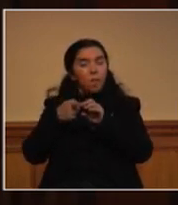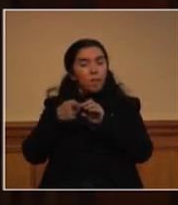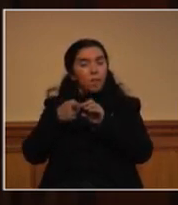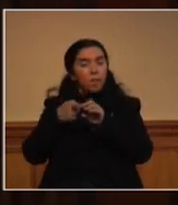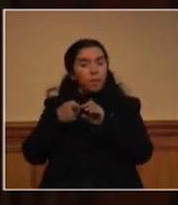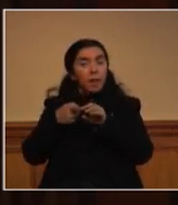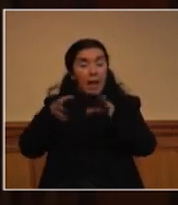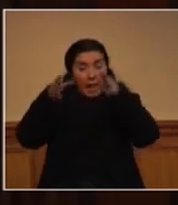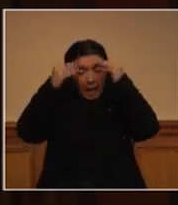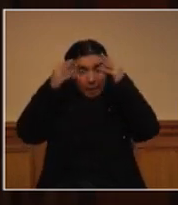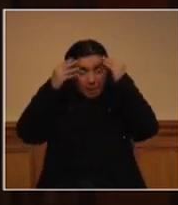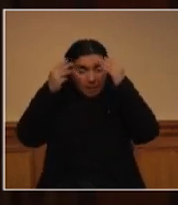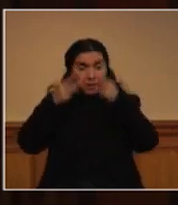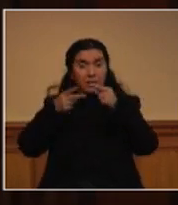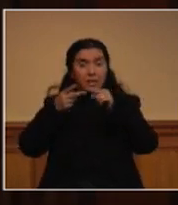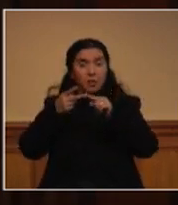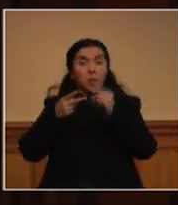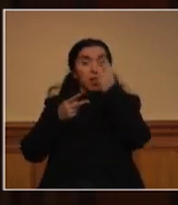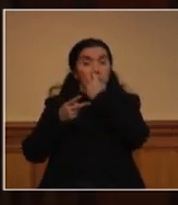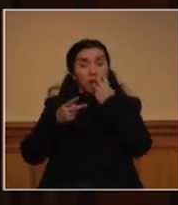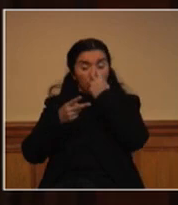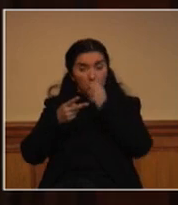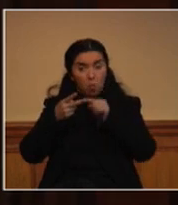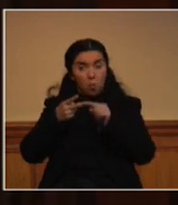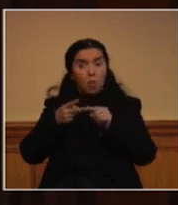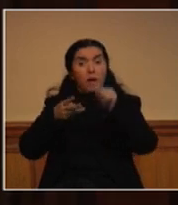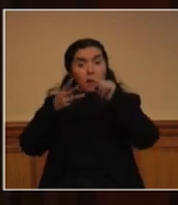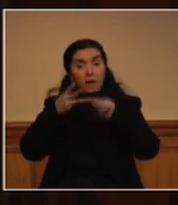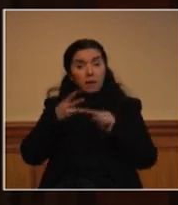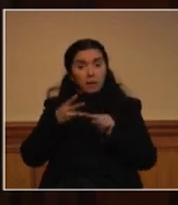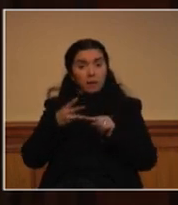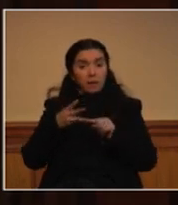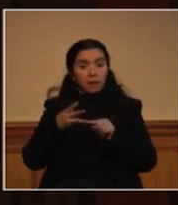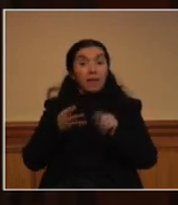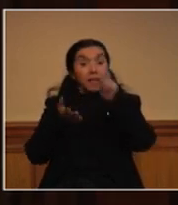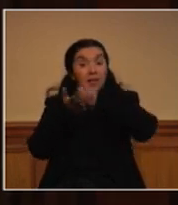el componente del aprendizaje, el componente del lenguaje y el componente de lo escrito,